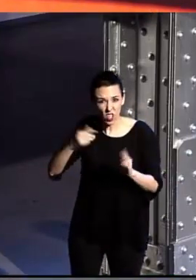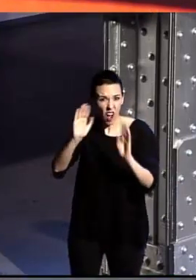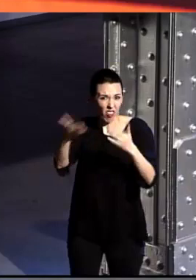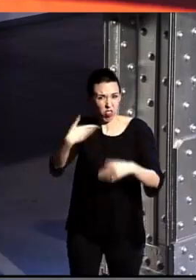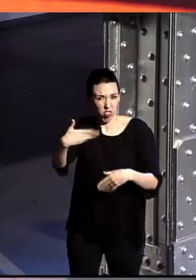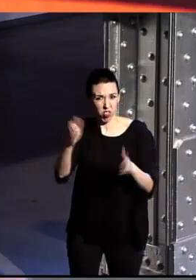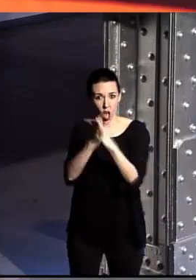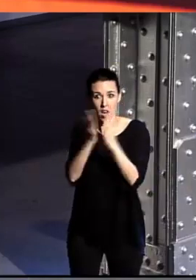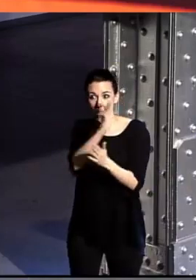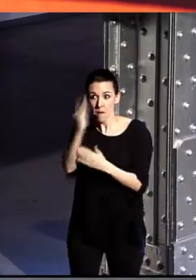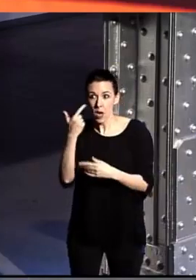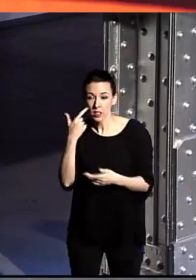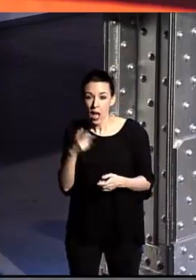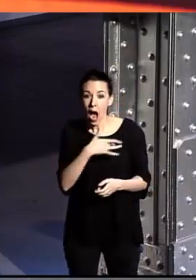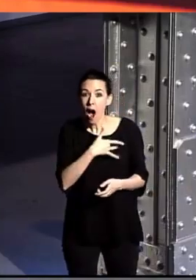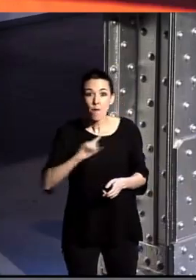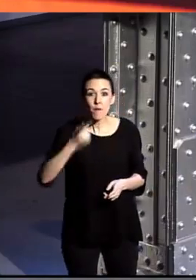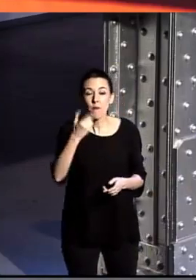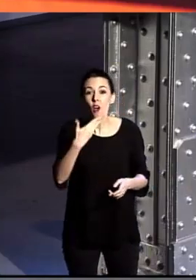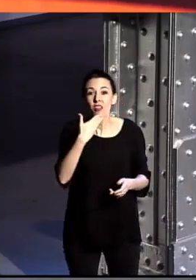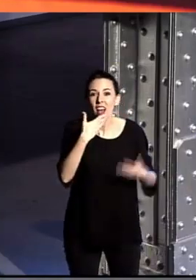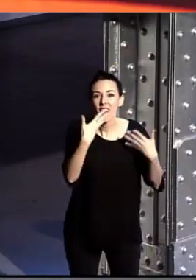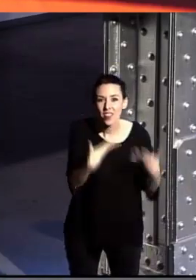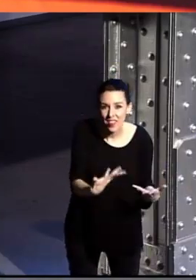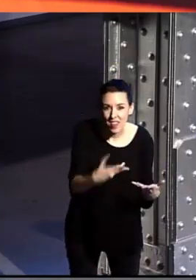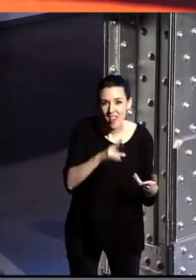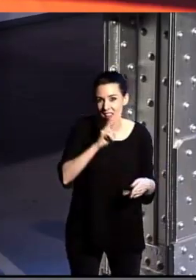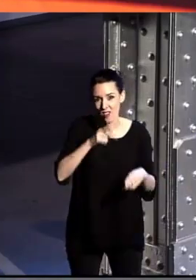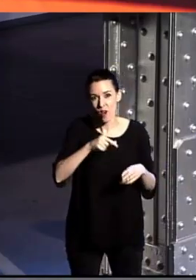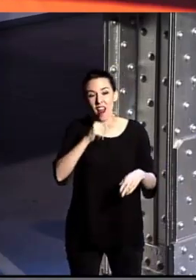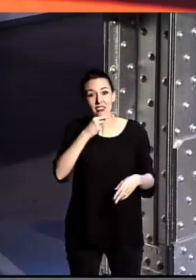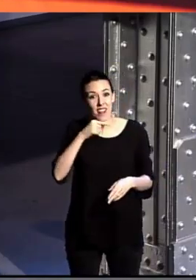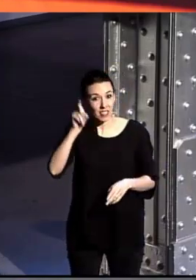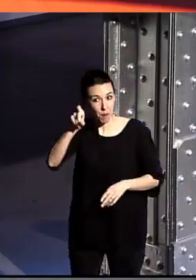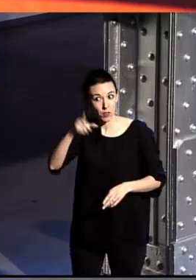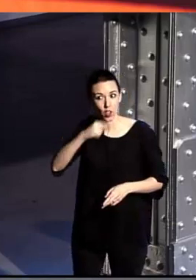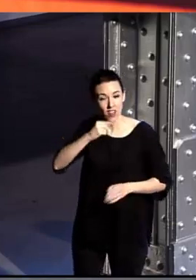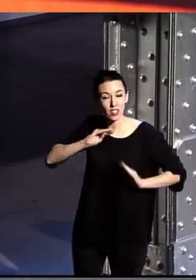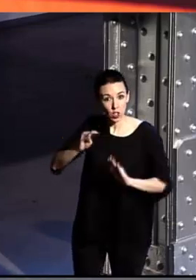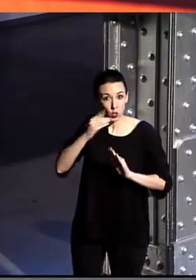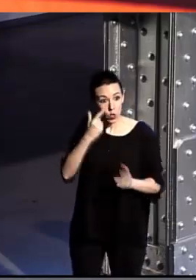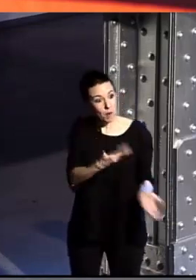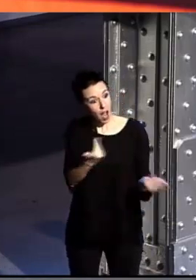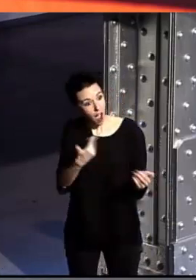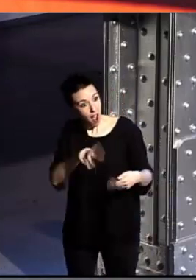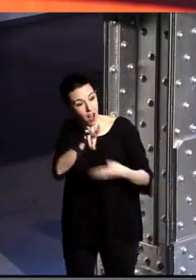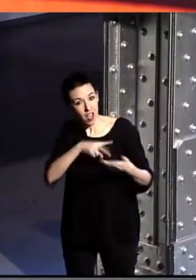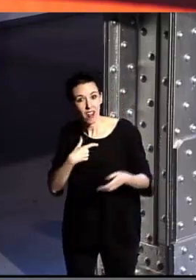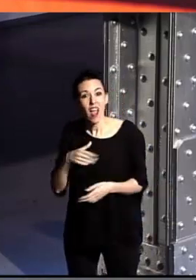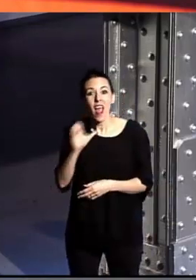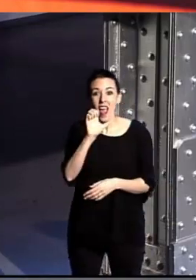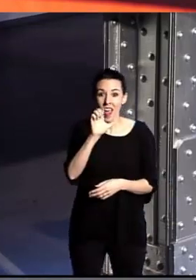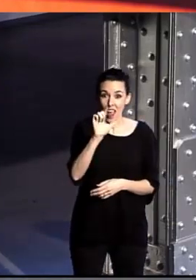intenta animar a su primer amor, que es una niña de 10 años que se llama Elenita, que es la nieta de la maestra, a que lea. Elenita le